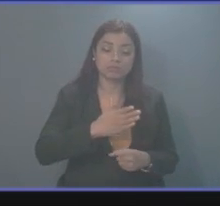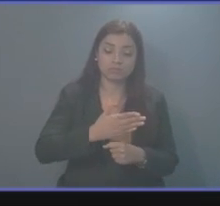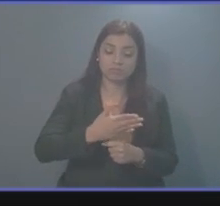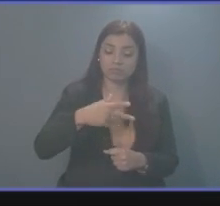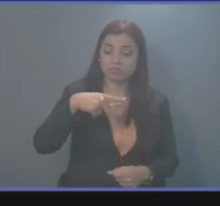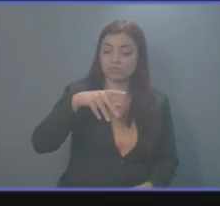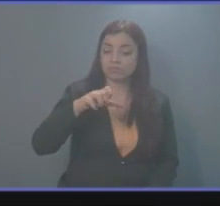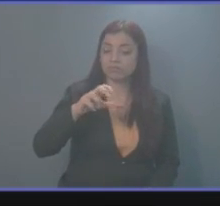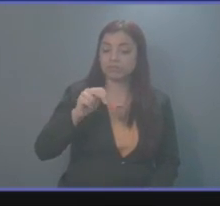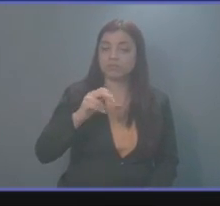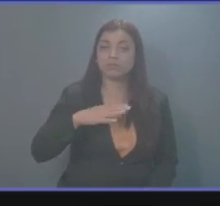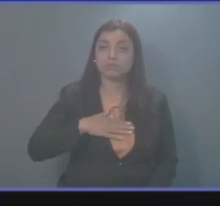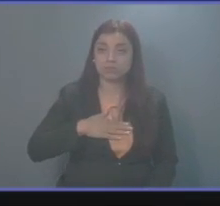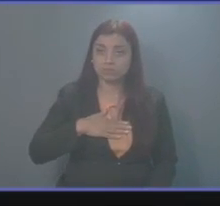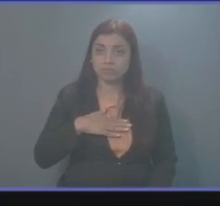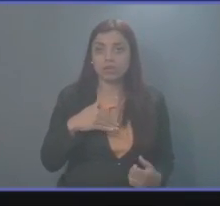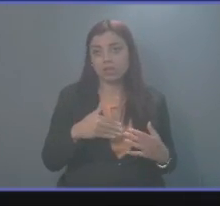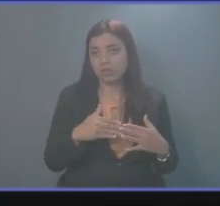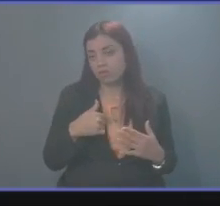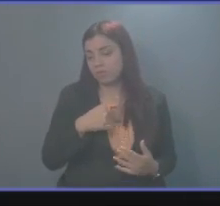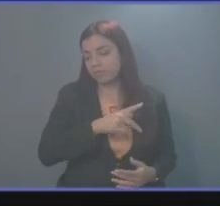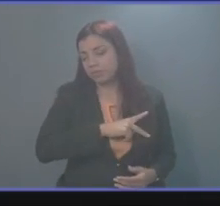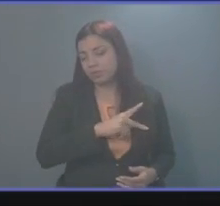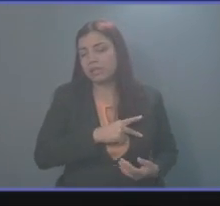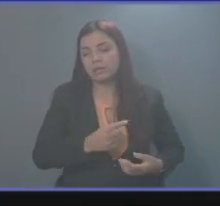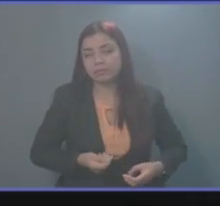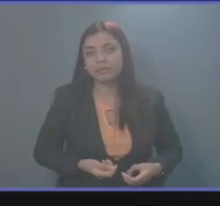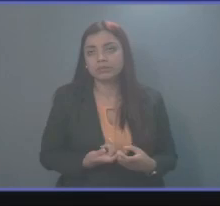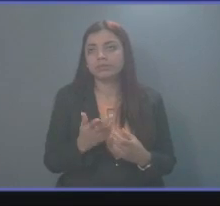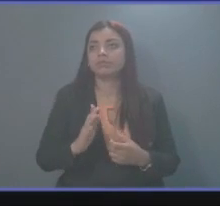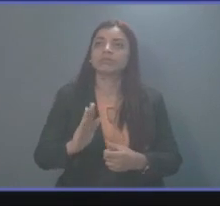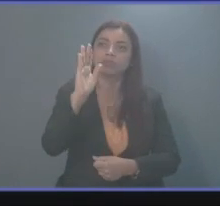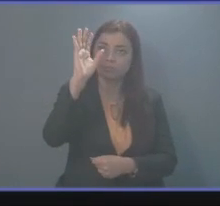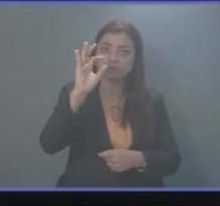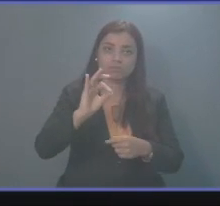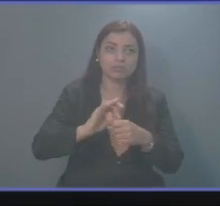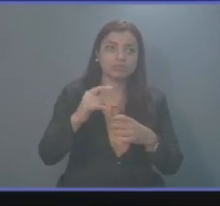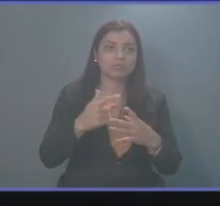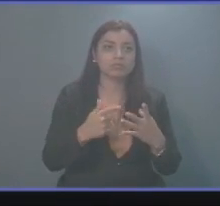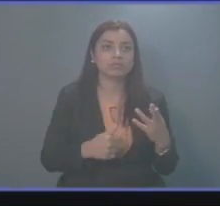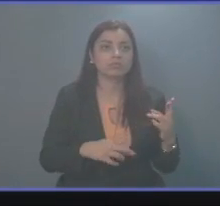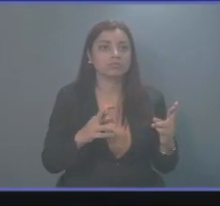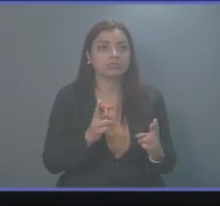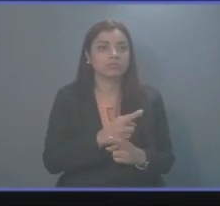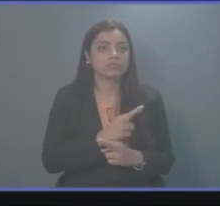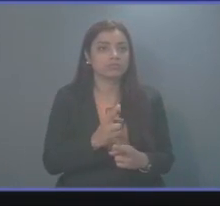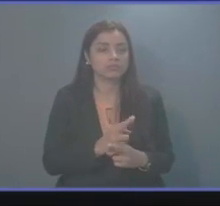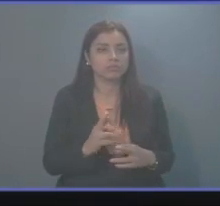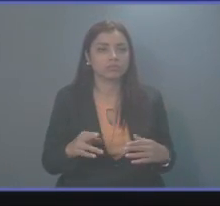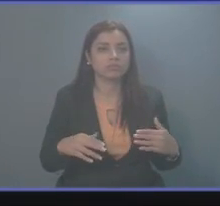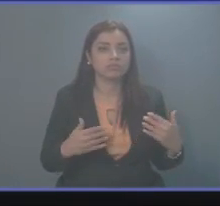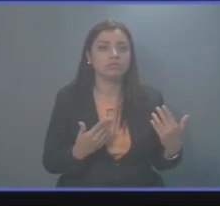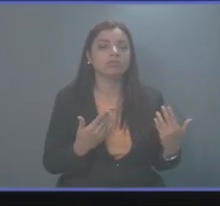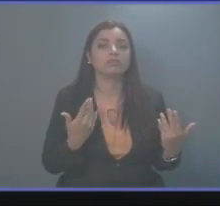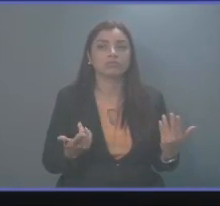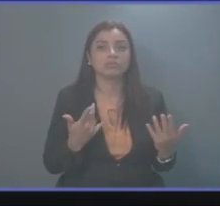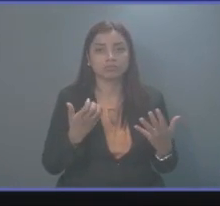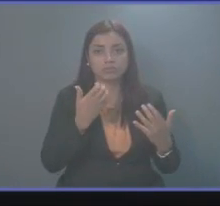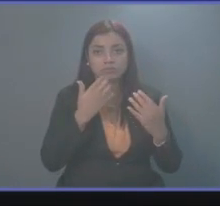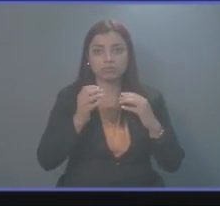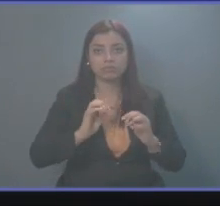el mío propio, vamos a acompañar esta reforma. Pero quiero dejar en claro